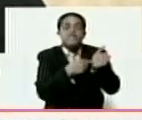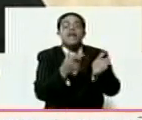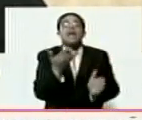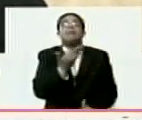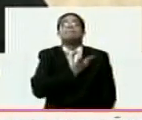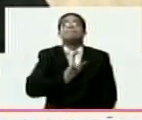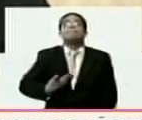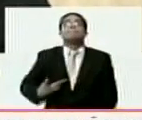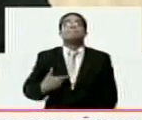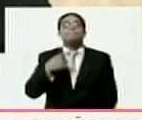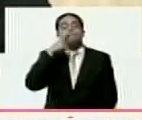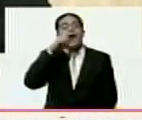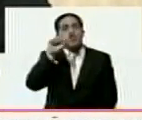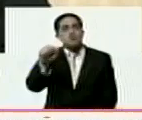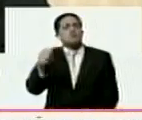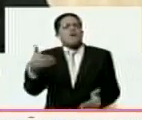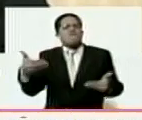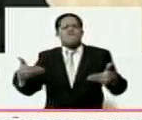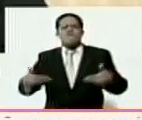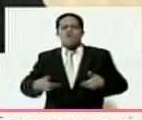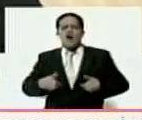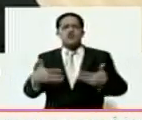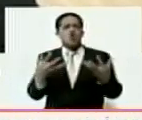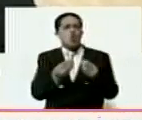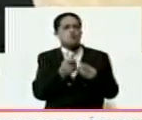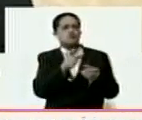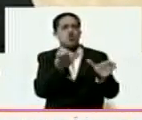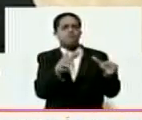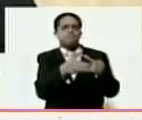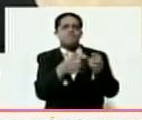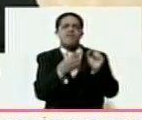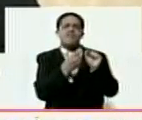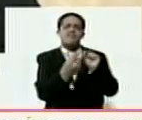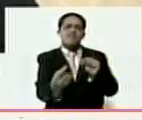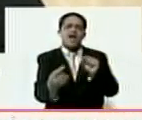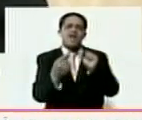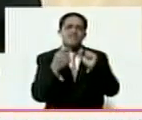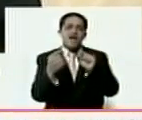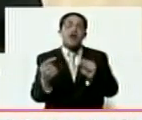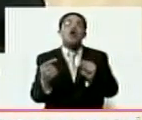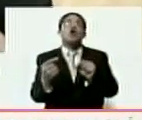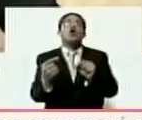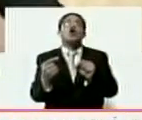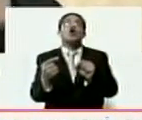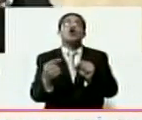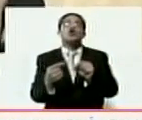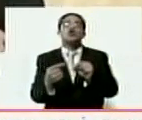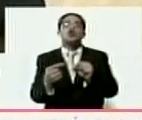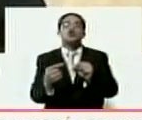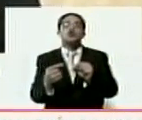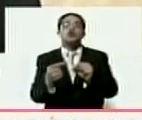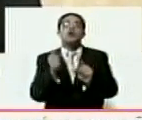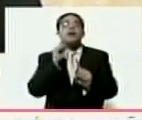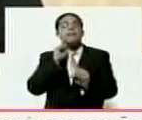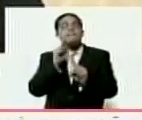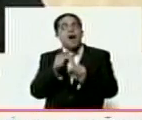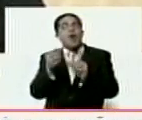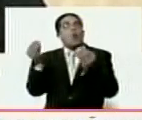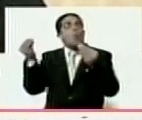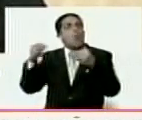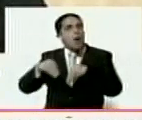está haciendo grandes esfuerzos con la delegación de diálogo de la Revolución Bolivariana para llegar a los